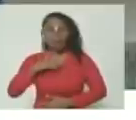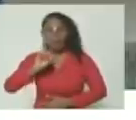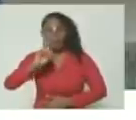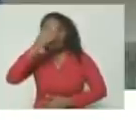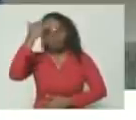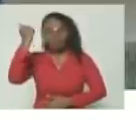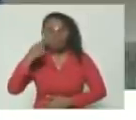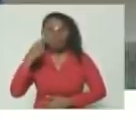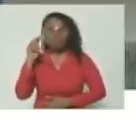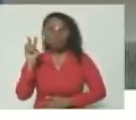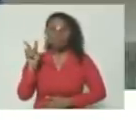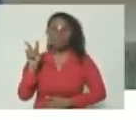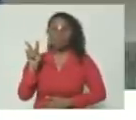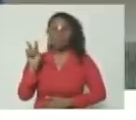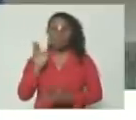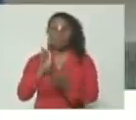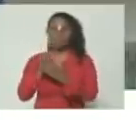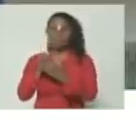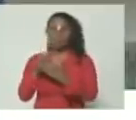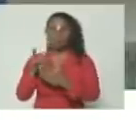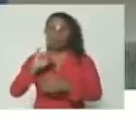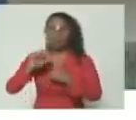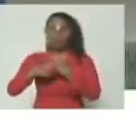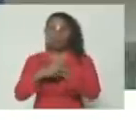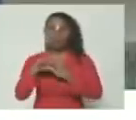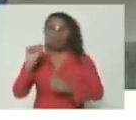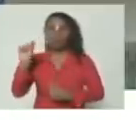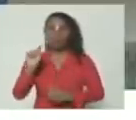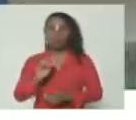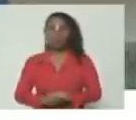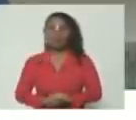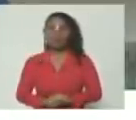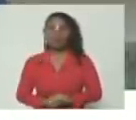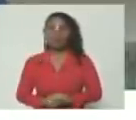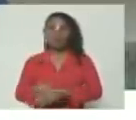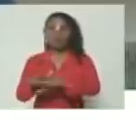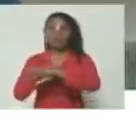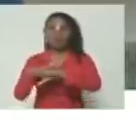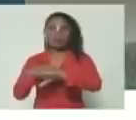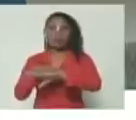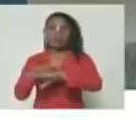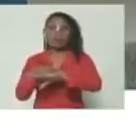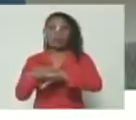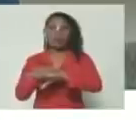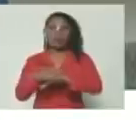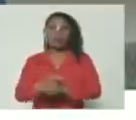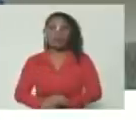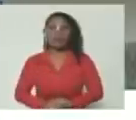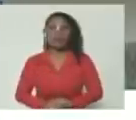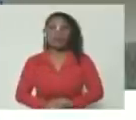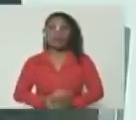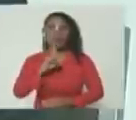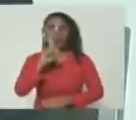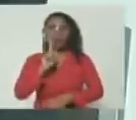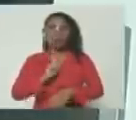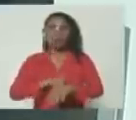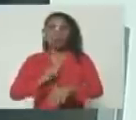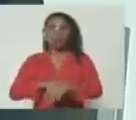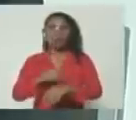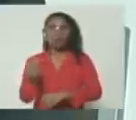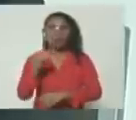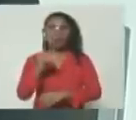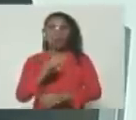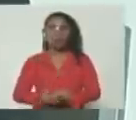fue realmente algo muy ofensivo decirle Guaidocito a alguien. Disculpa. No, era un chiste. Un minuto adicional por...